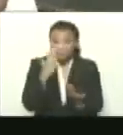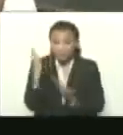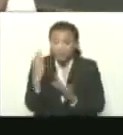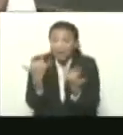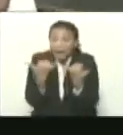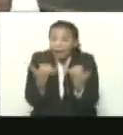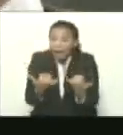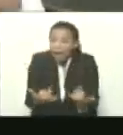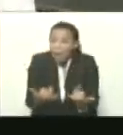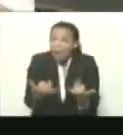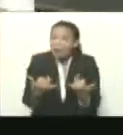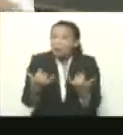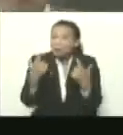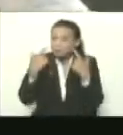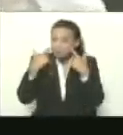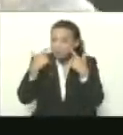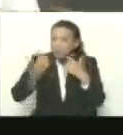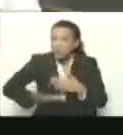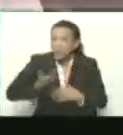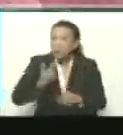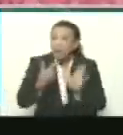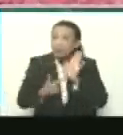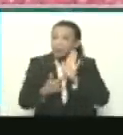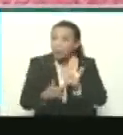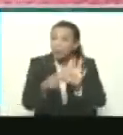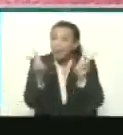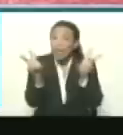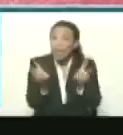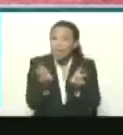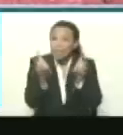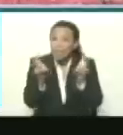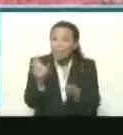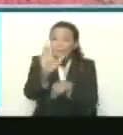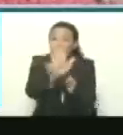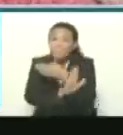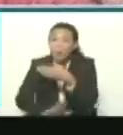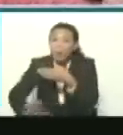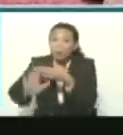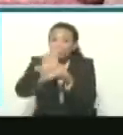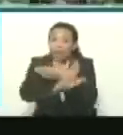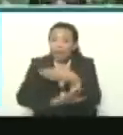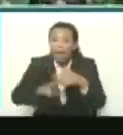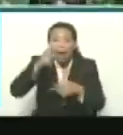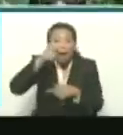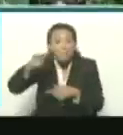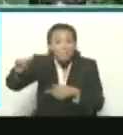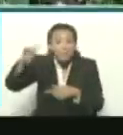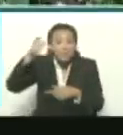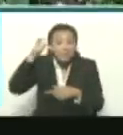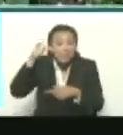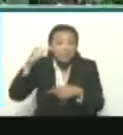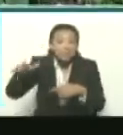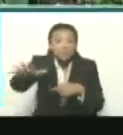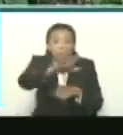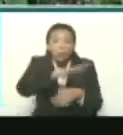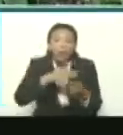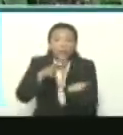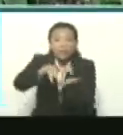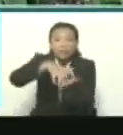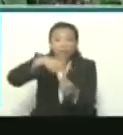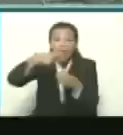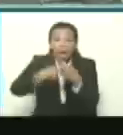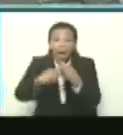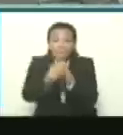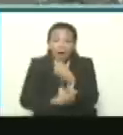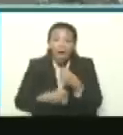Ahora son cosas muy importantes. El tema, proteger a los productores. Del tema de la papa, del tema del